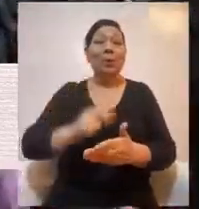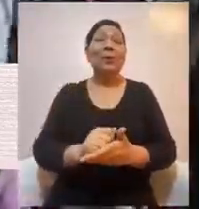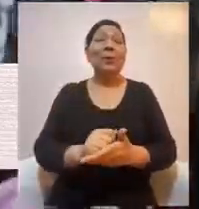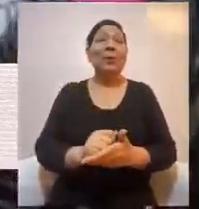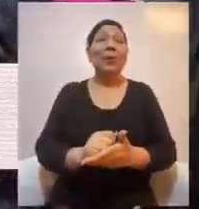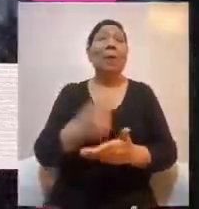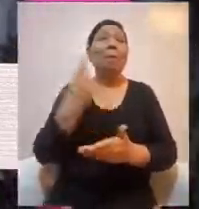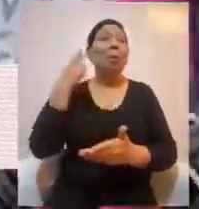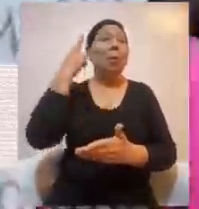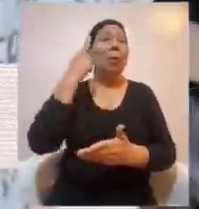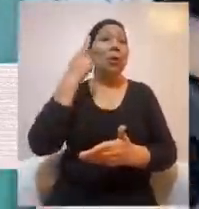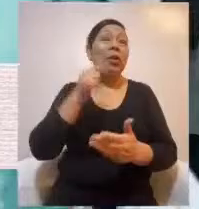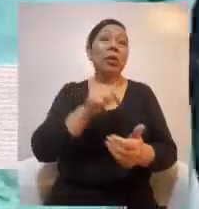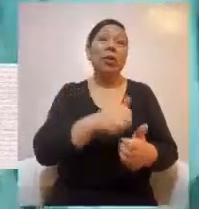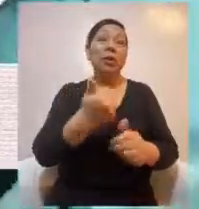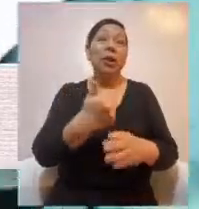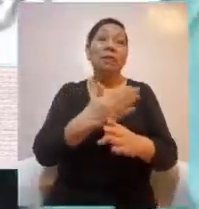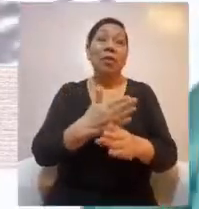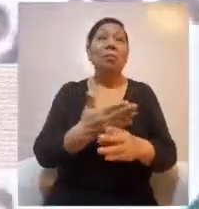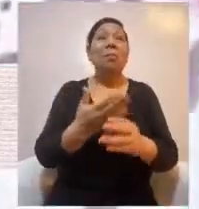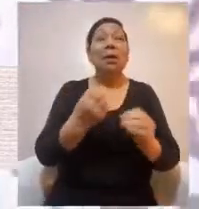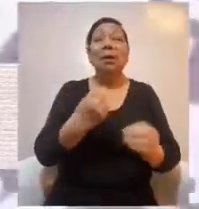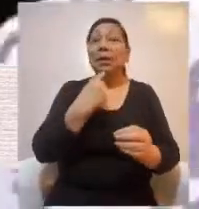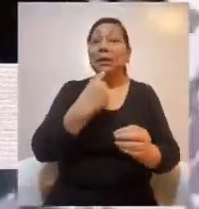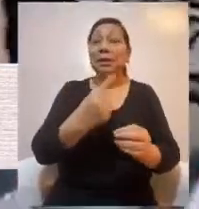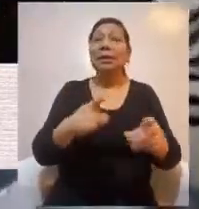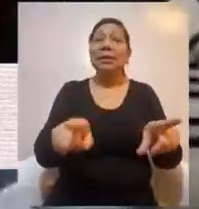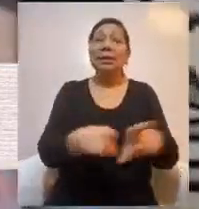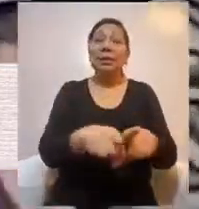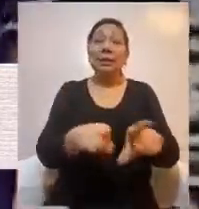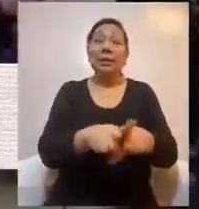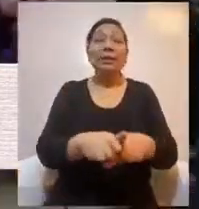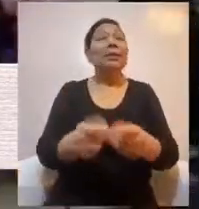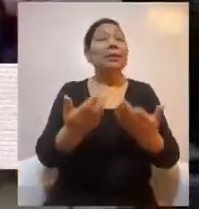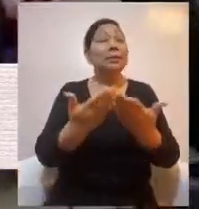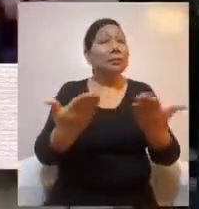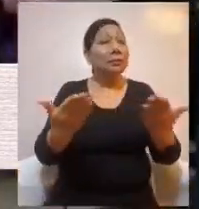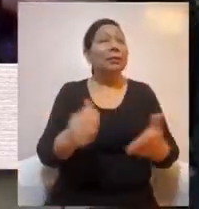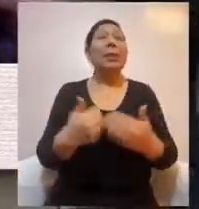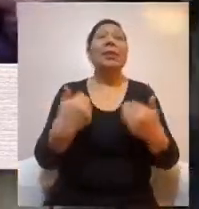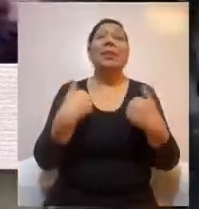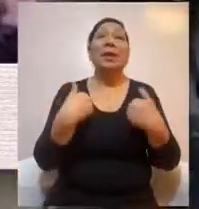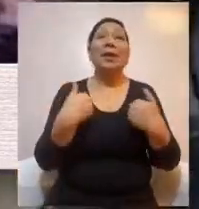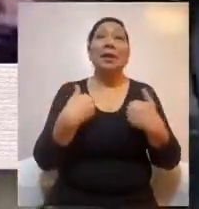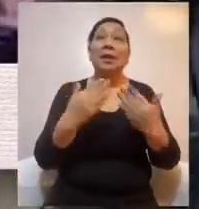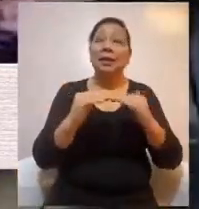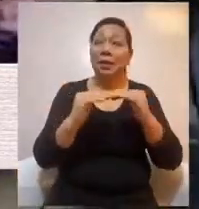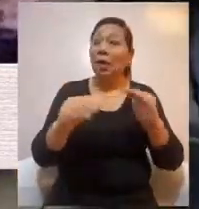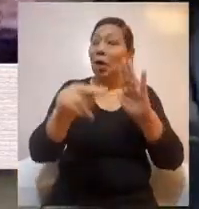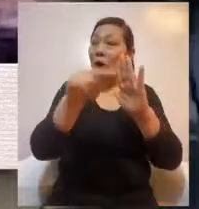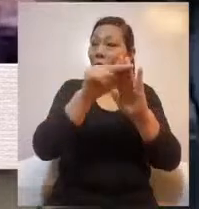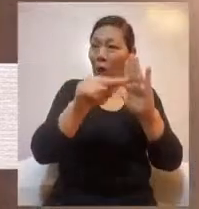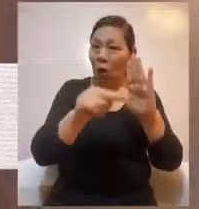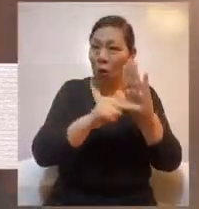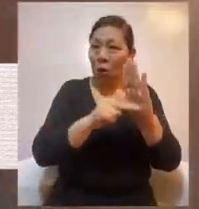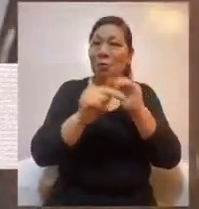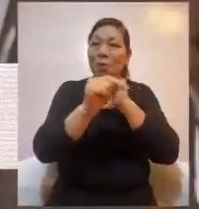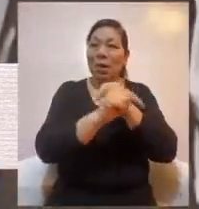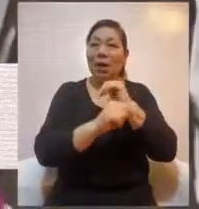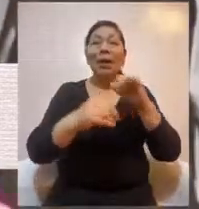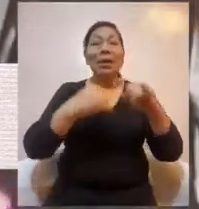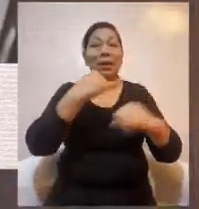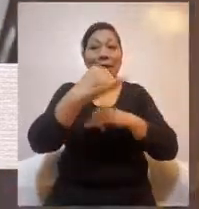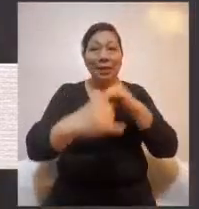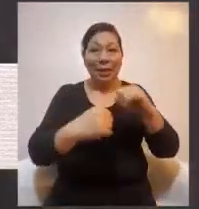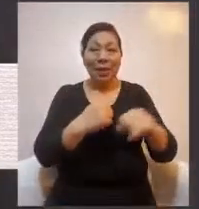de discriminación por razón de otra índole, ¿no? Y así lo ha declarado también la CEDAW. Entonces, tenemos el marco normativo nacional